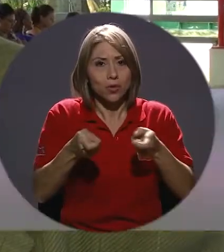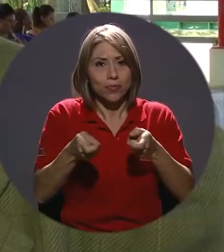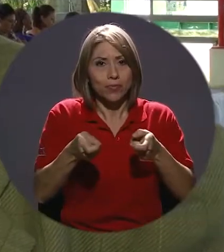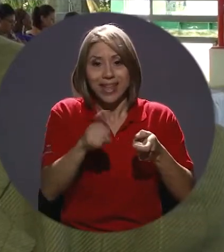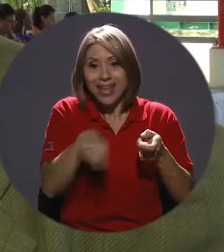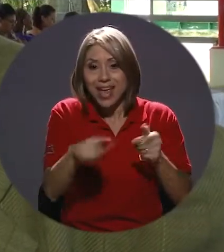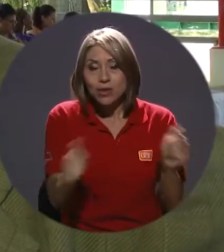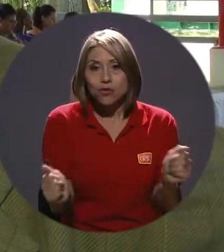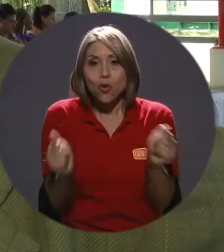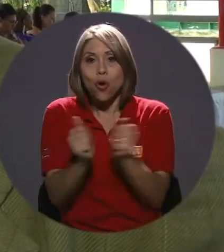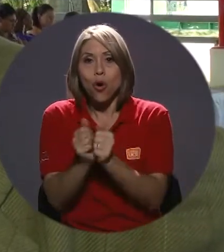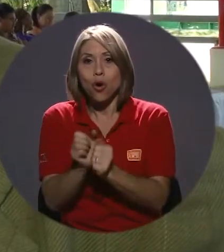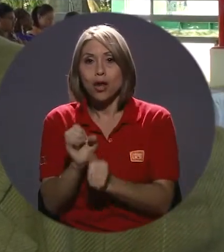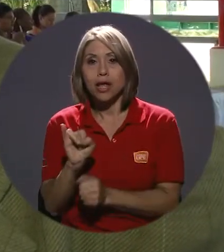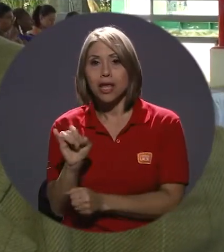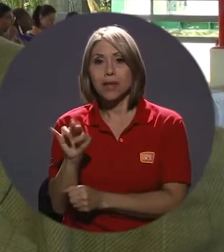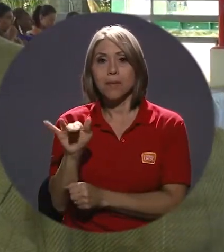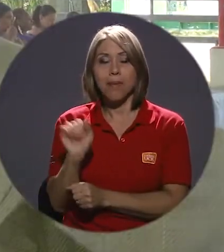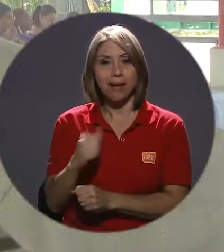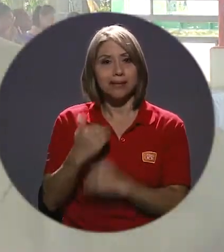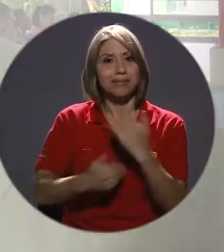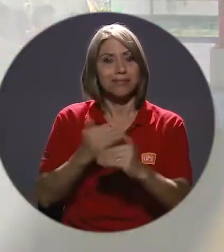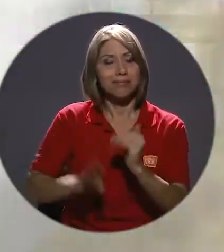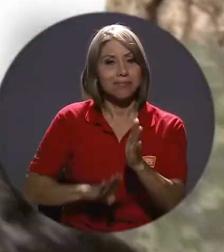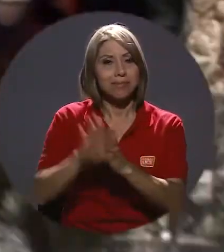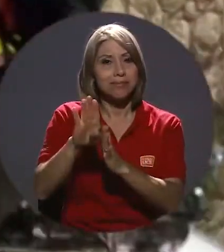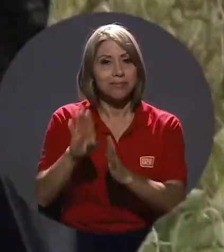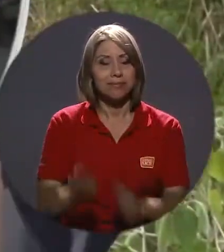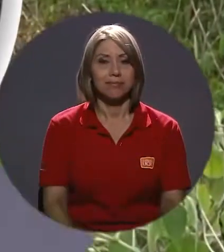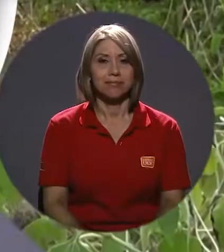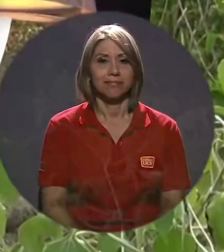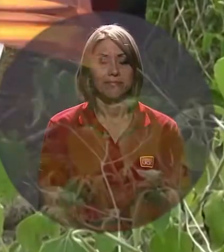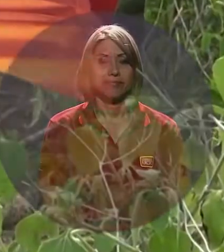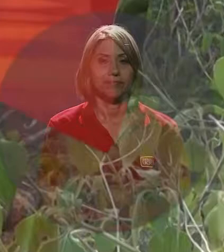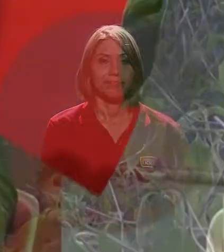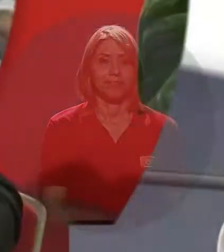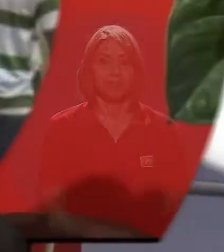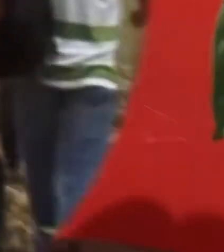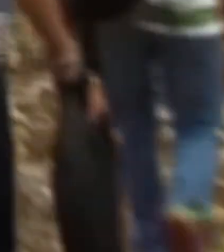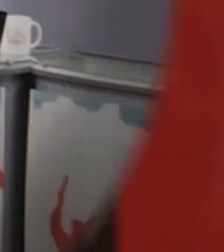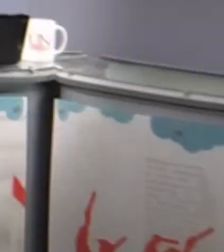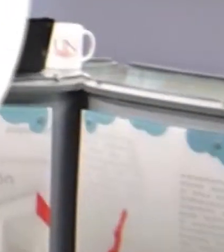que han llevado junto con el IMAS este proyecto adelante.